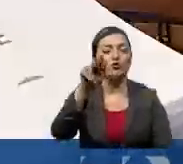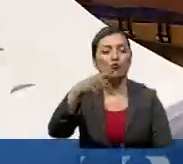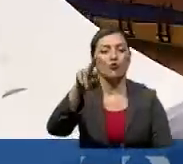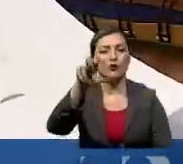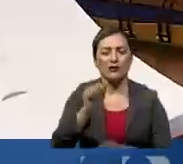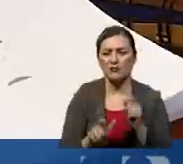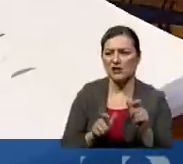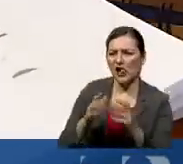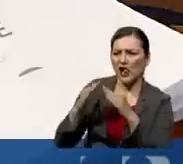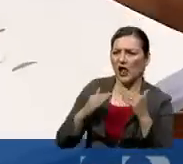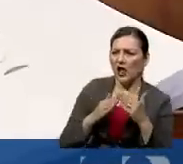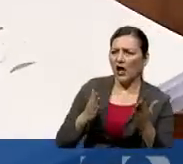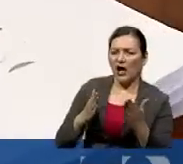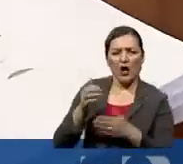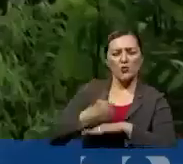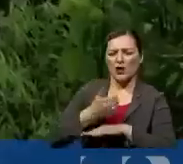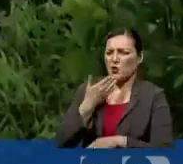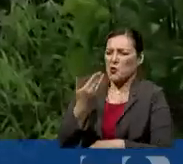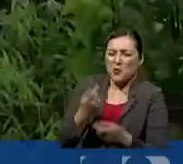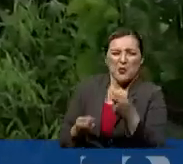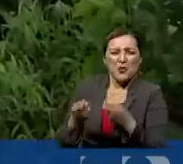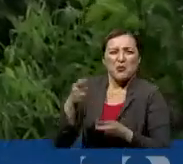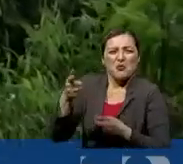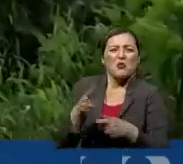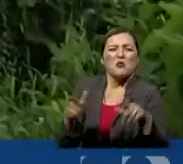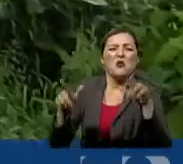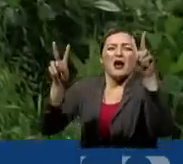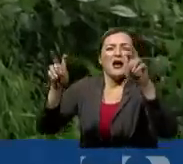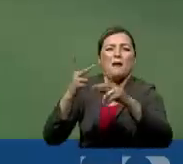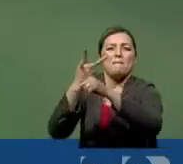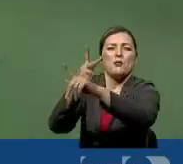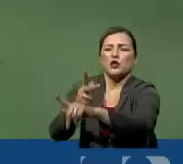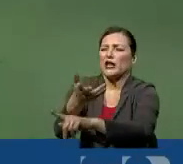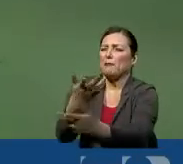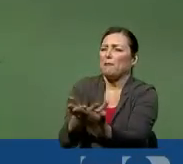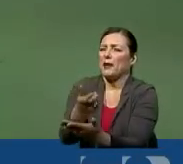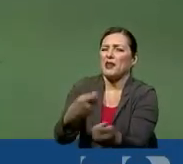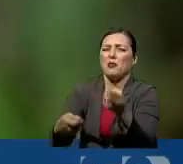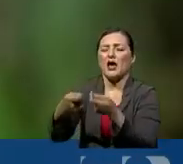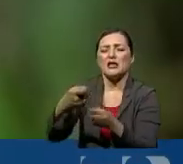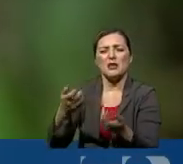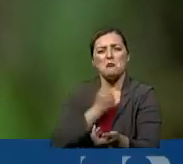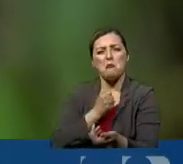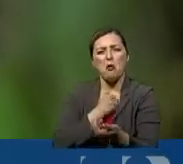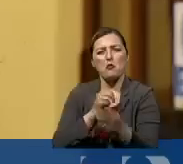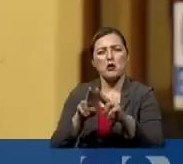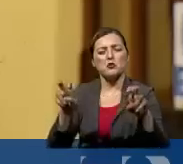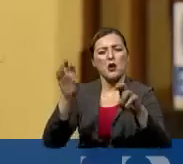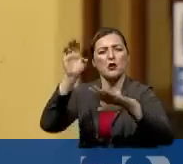Mejía aún no entienden cómo Inmobiliar negoció un área categorizada como protegida y patrimonio forestal del